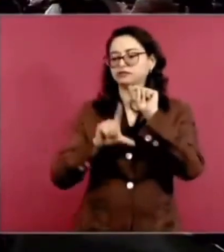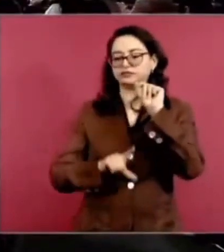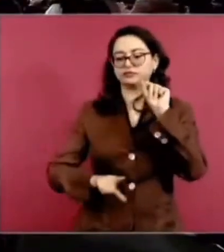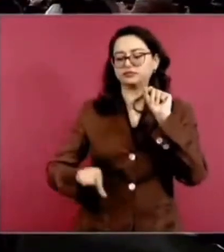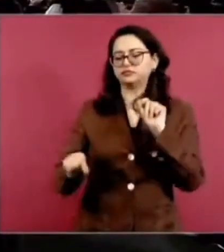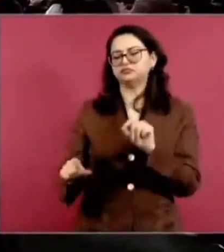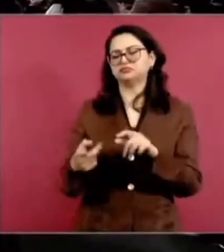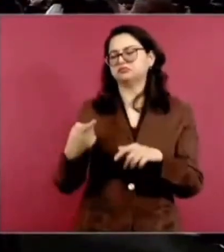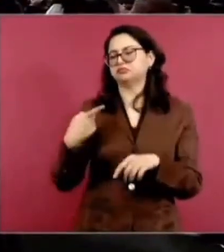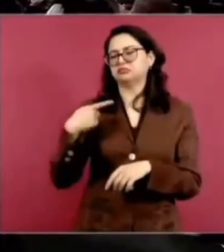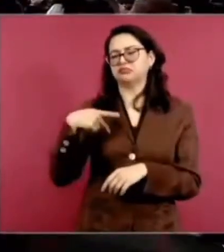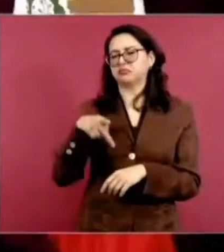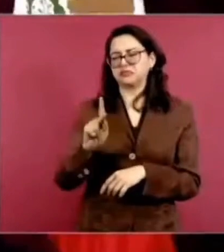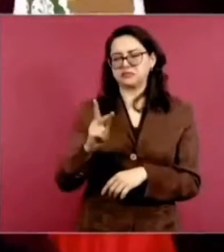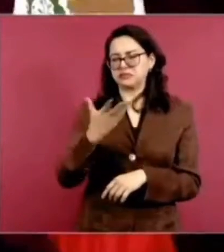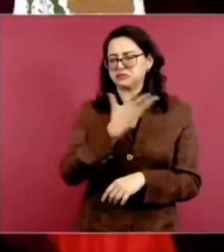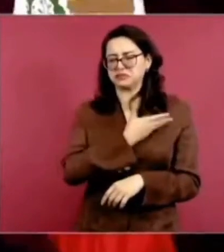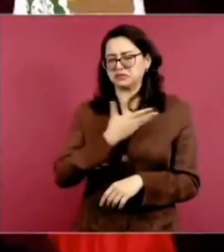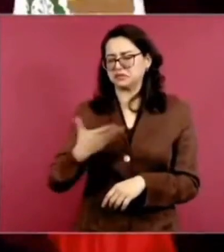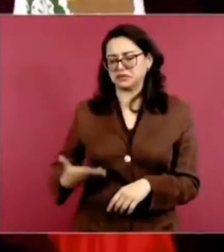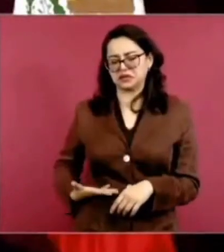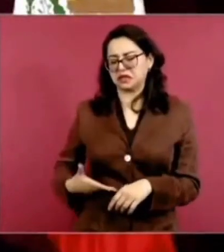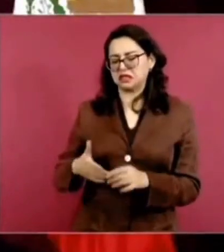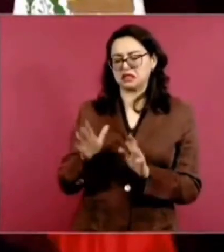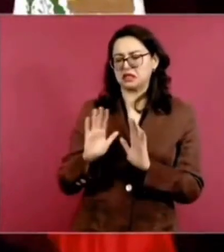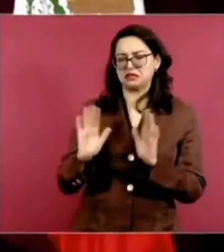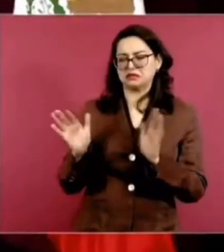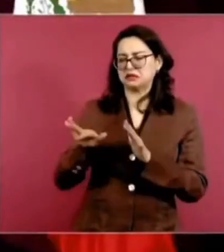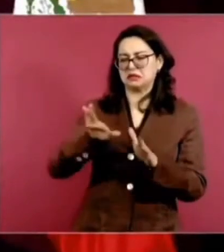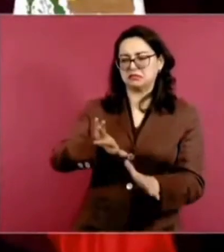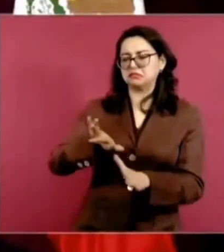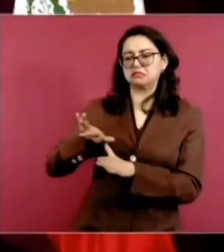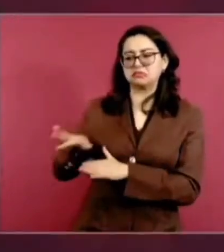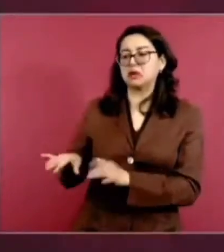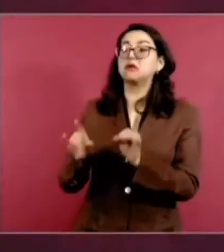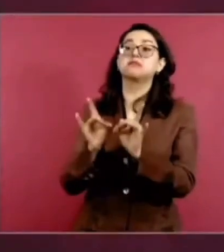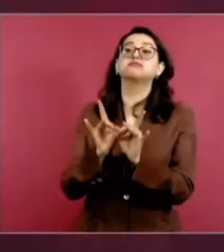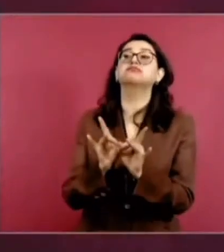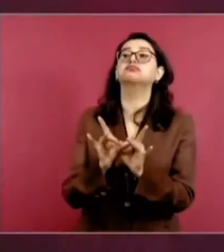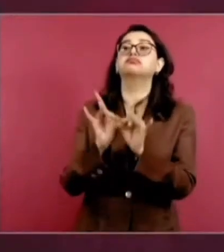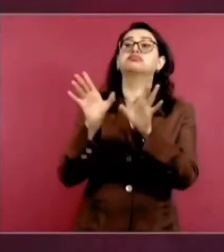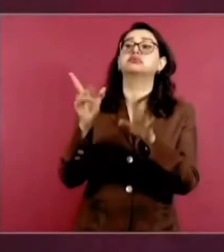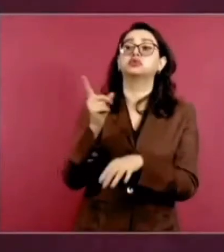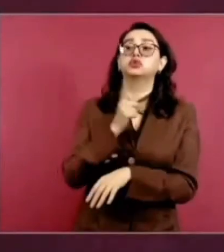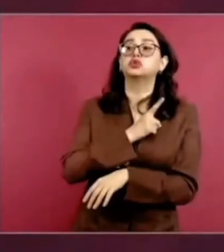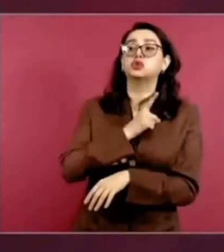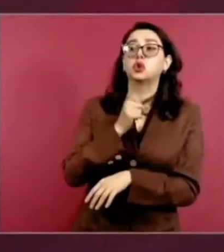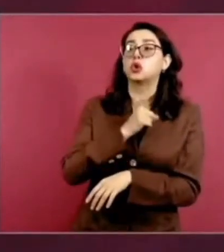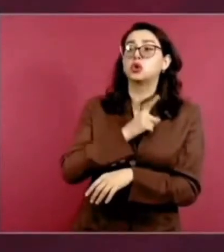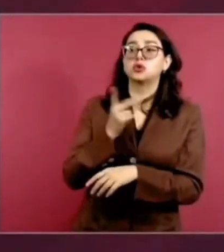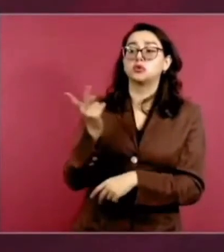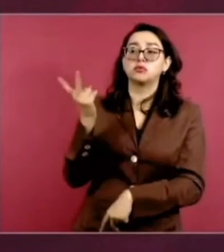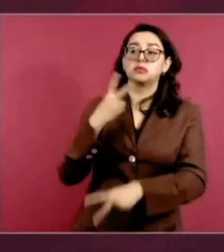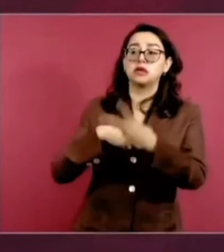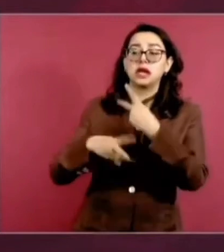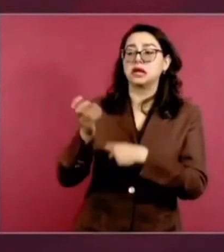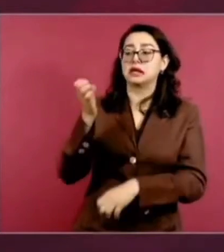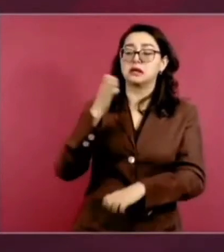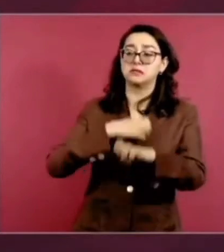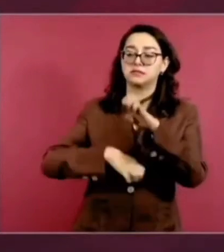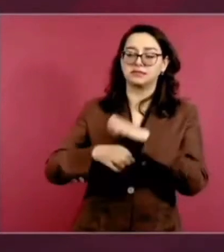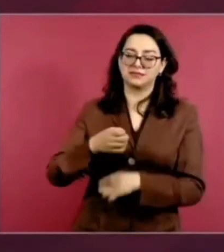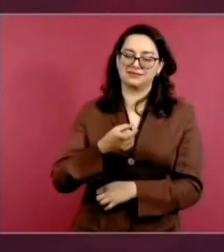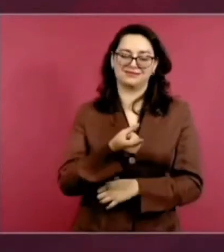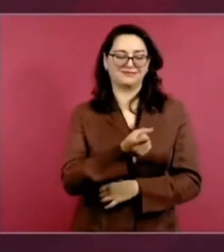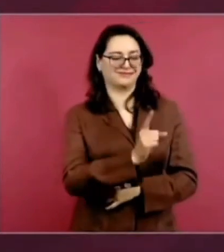fue algo espontáneo. No, es que